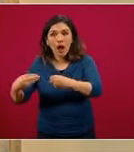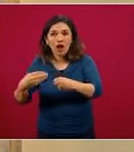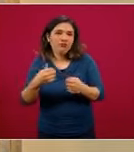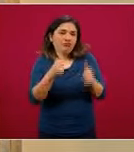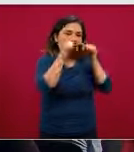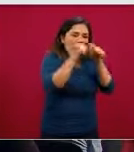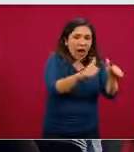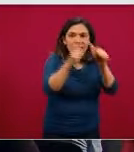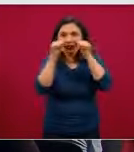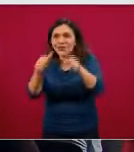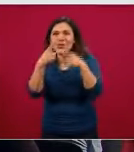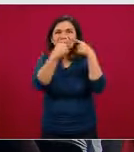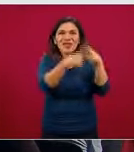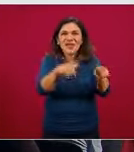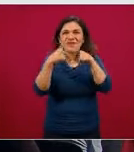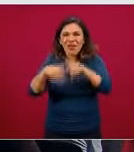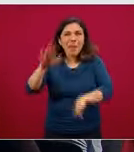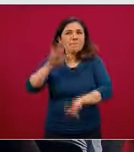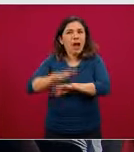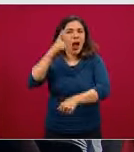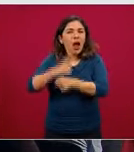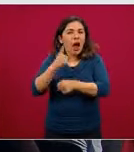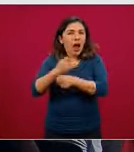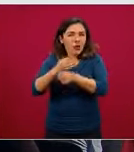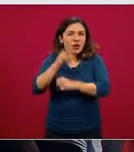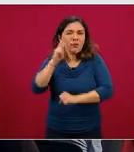y más aún cuando estamos hablando de una